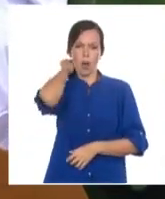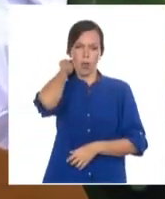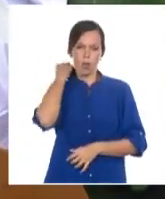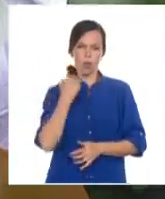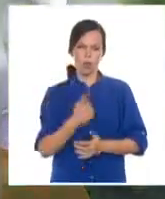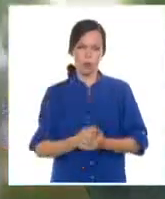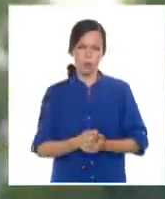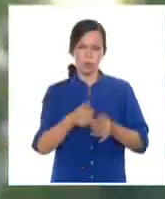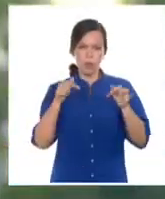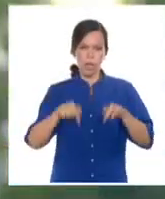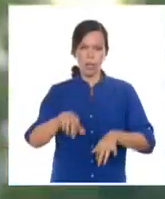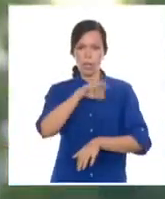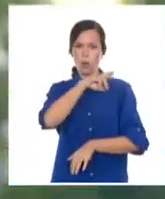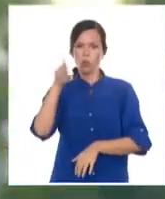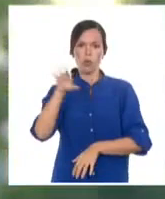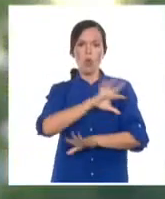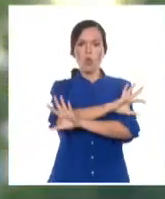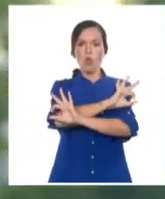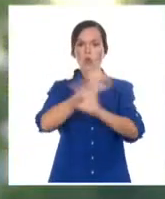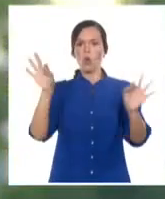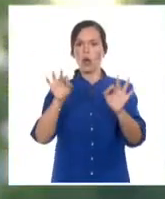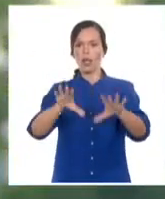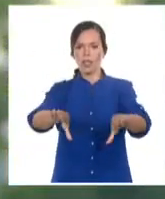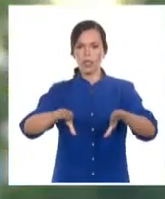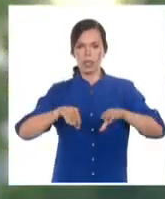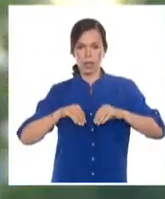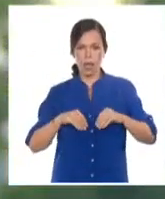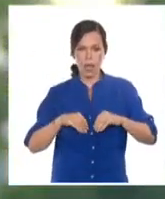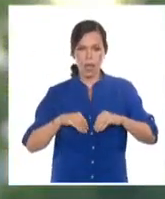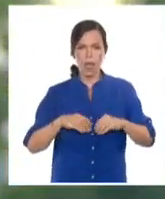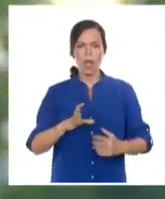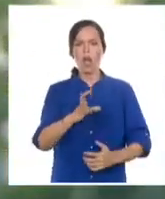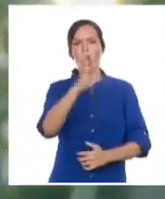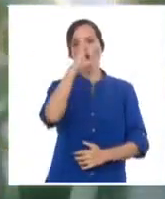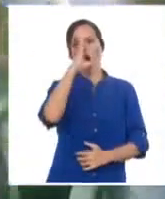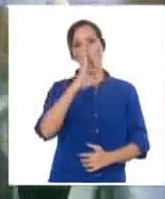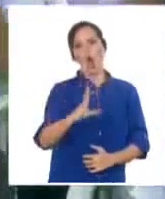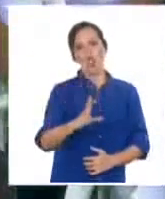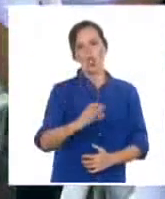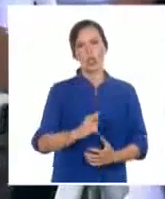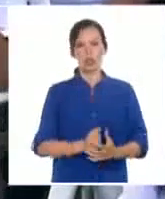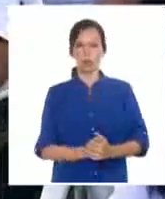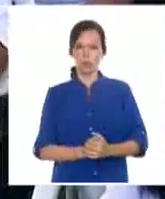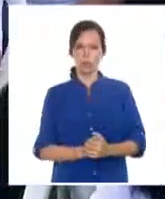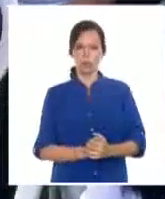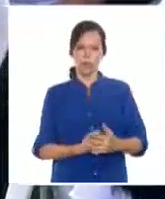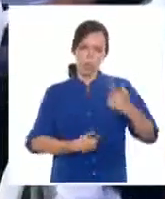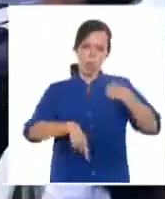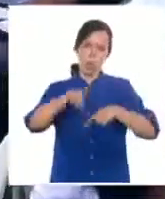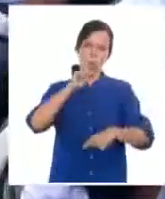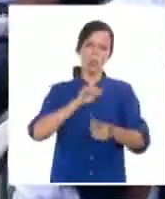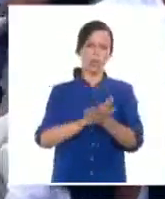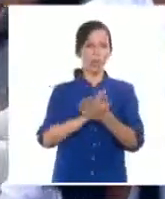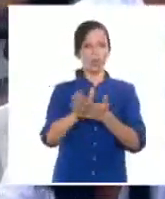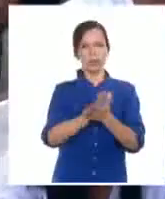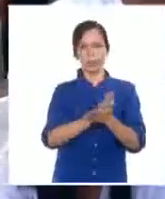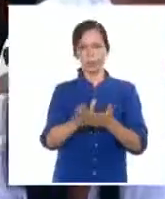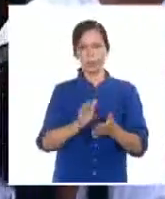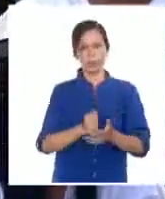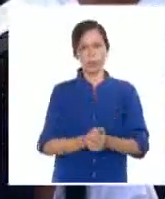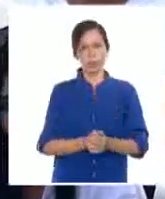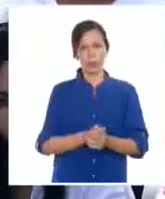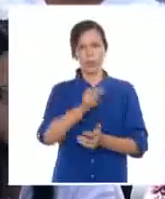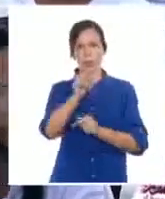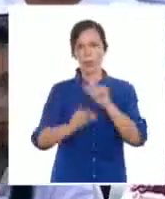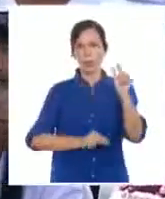la revolución los que asumen expresiones de odio ni los anexionistas esos que ayer y hoy creen posible una